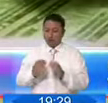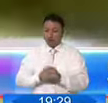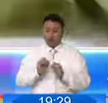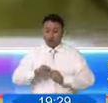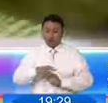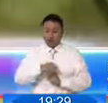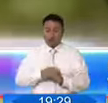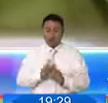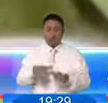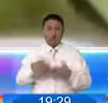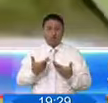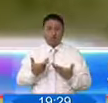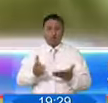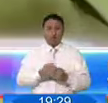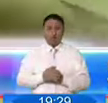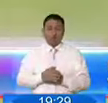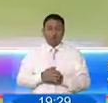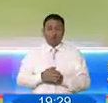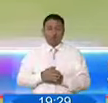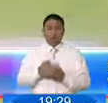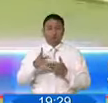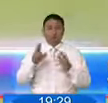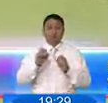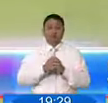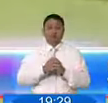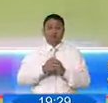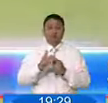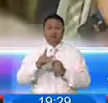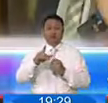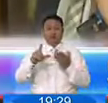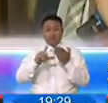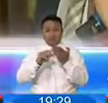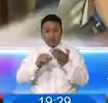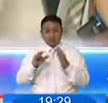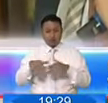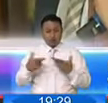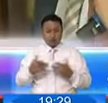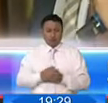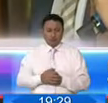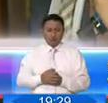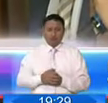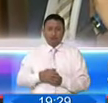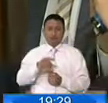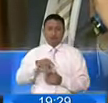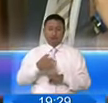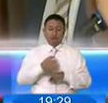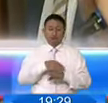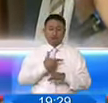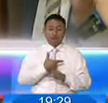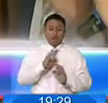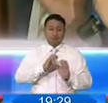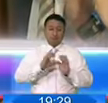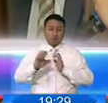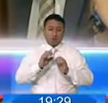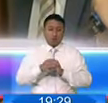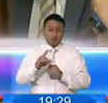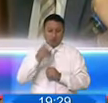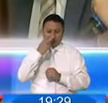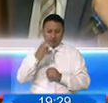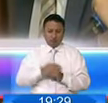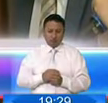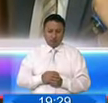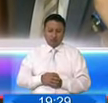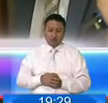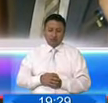se observa el camino y la trayectoria del balance fiscal con mejor escenario de lo que hemos conversado se observa